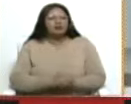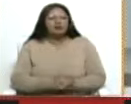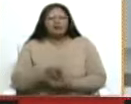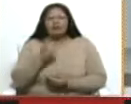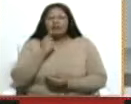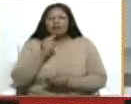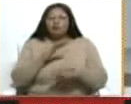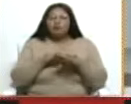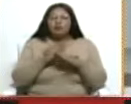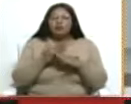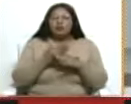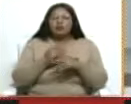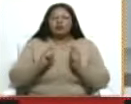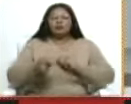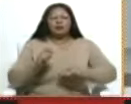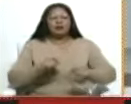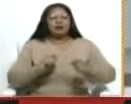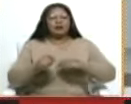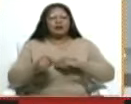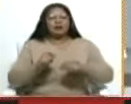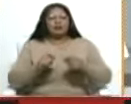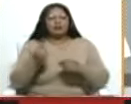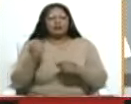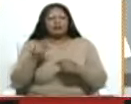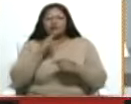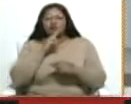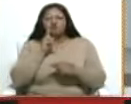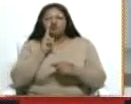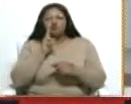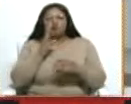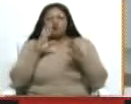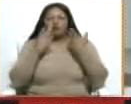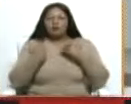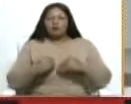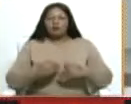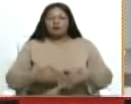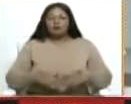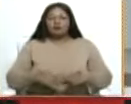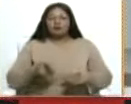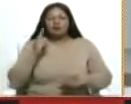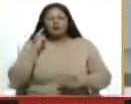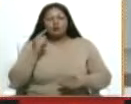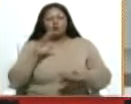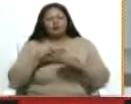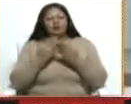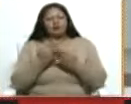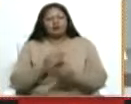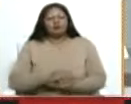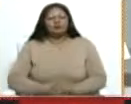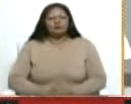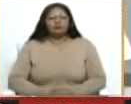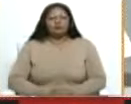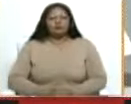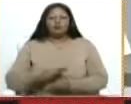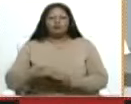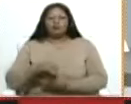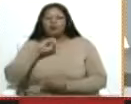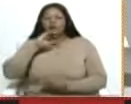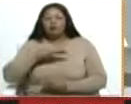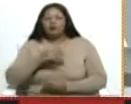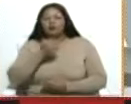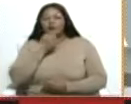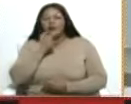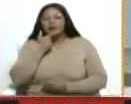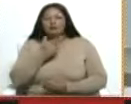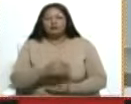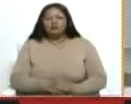tradición, por qué la parranda de San Pedro tiene un hombre que se disfraza de mujer, todo esto que además es una historia, son historias tan bonitas que